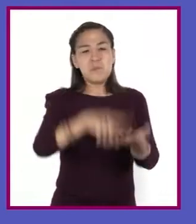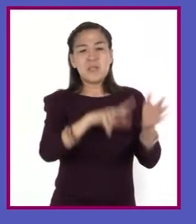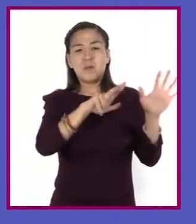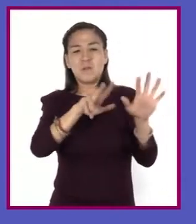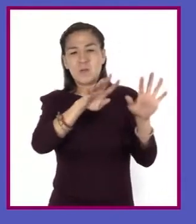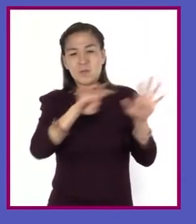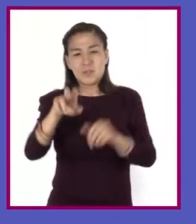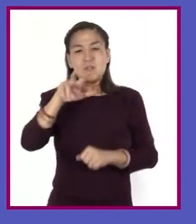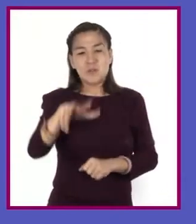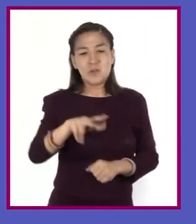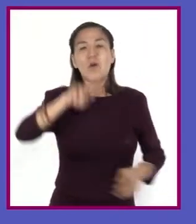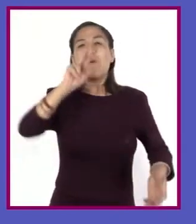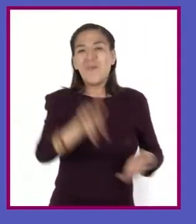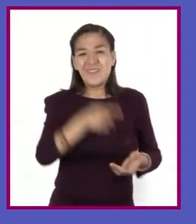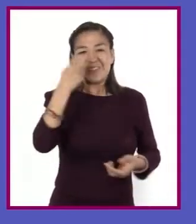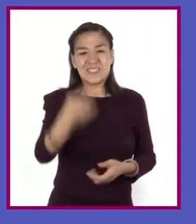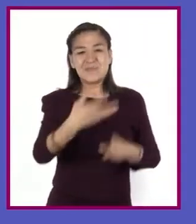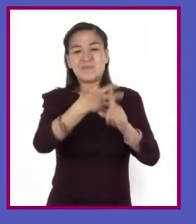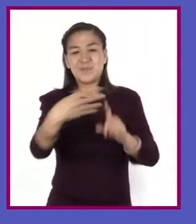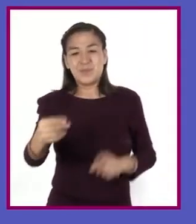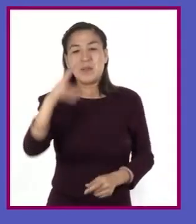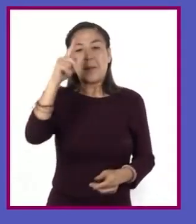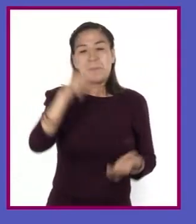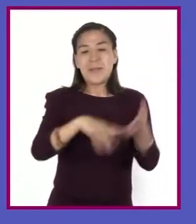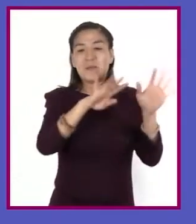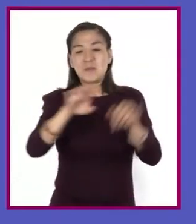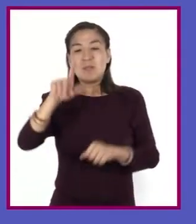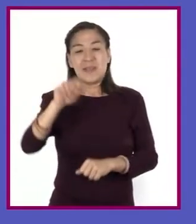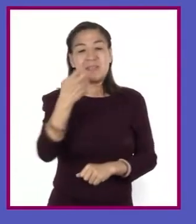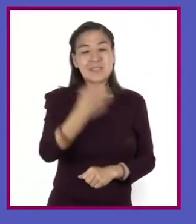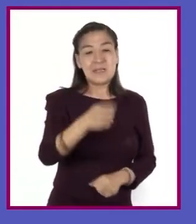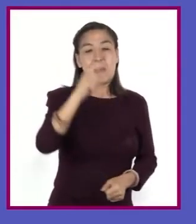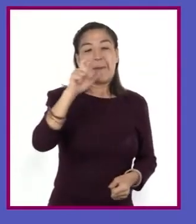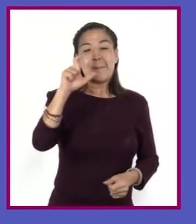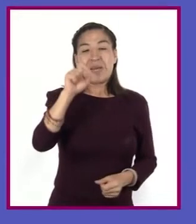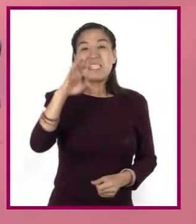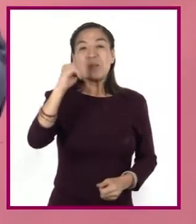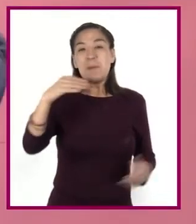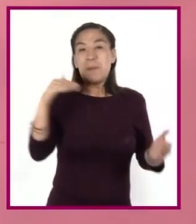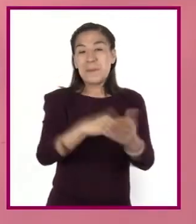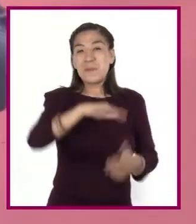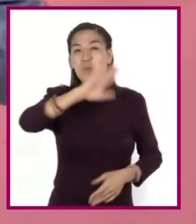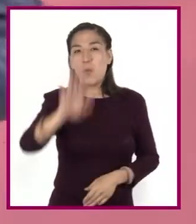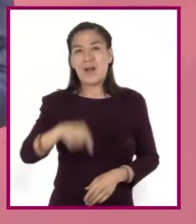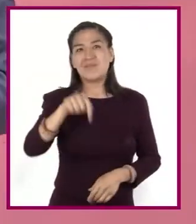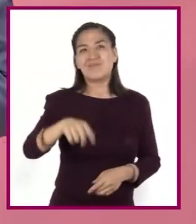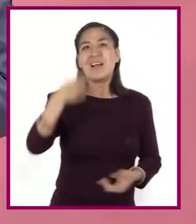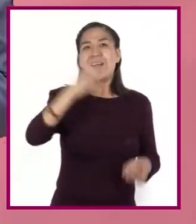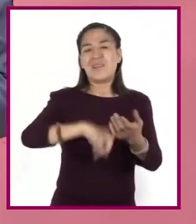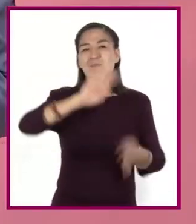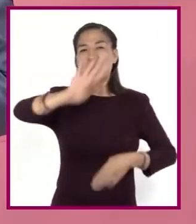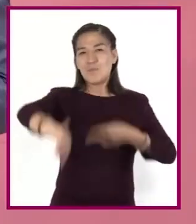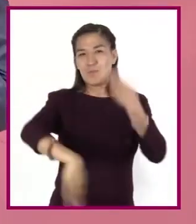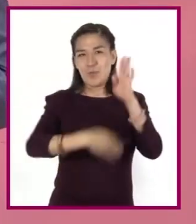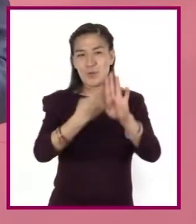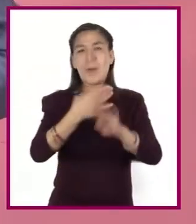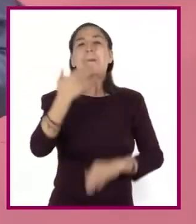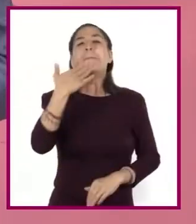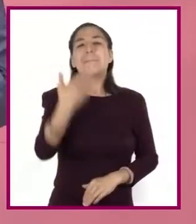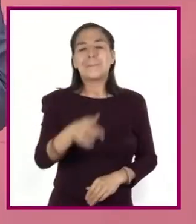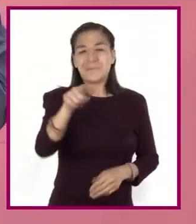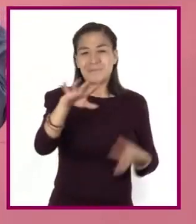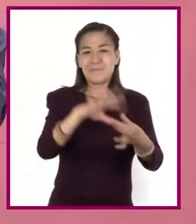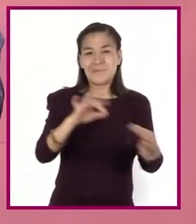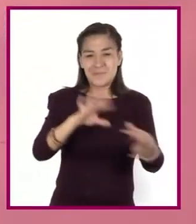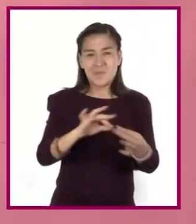en 1970, causando más de 29,000 muertes en el mundo. Bien observado, Daniel. Este ejemplo